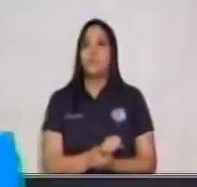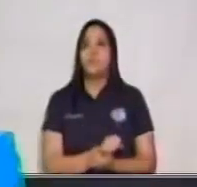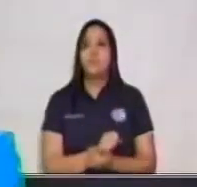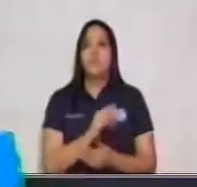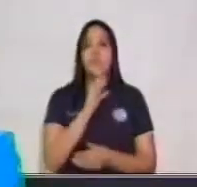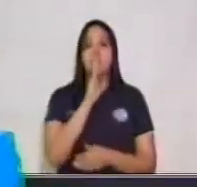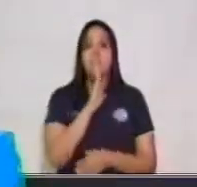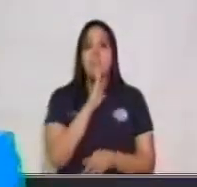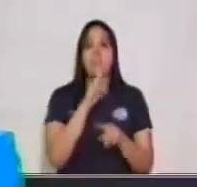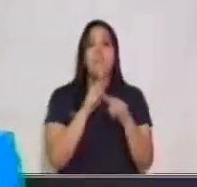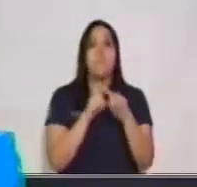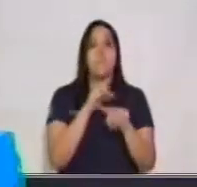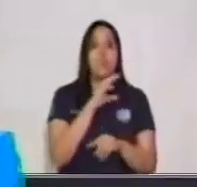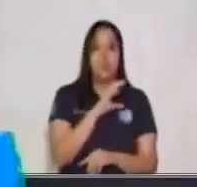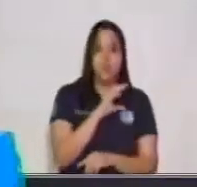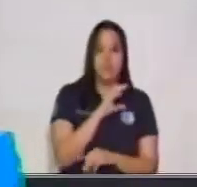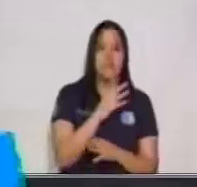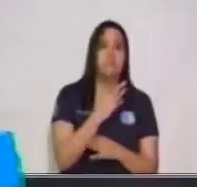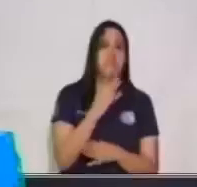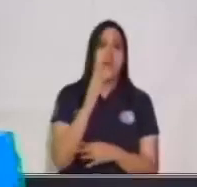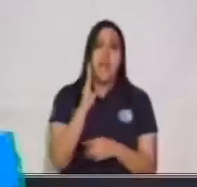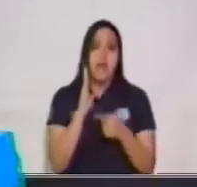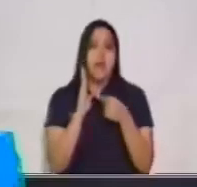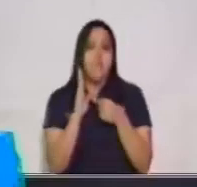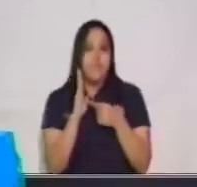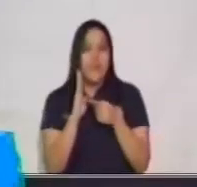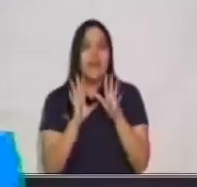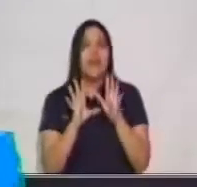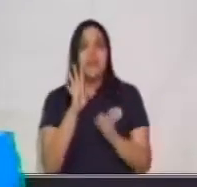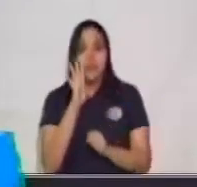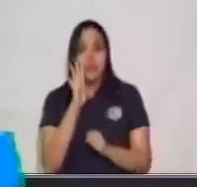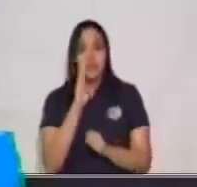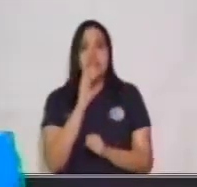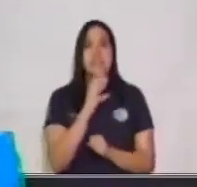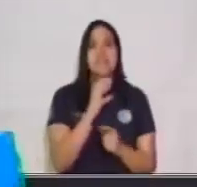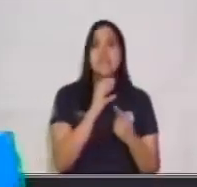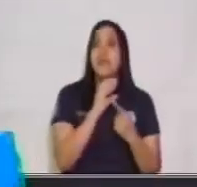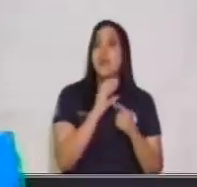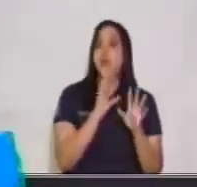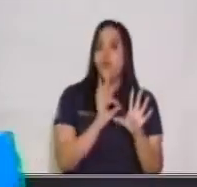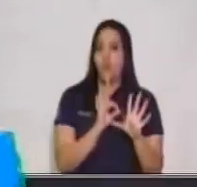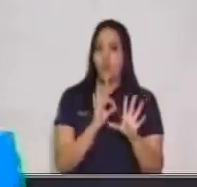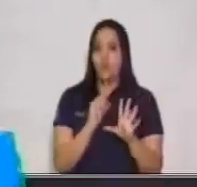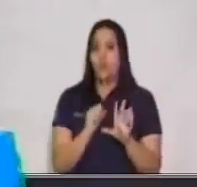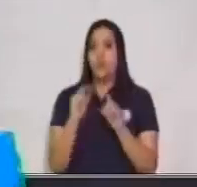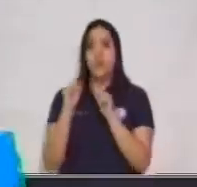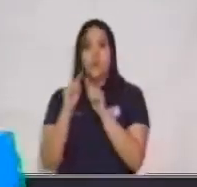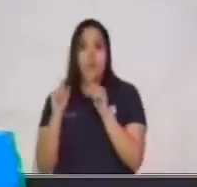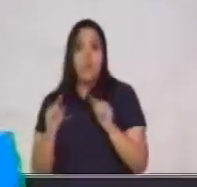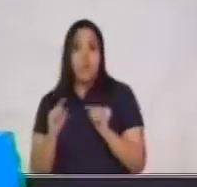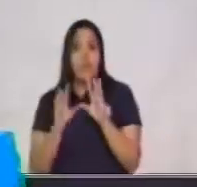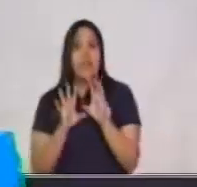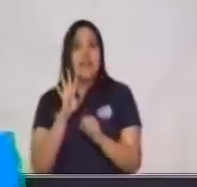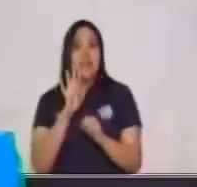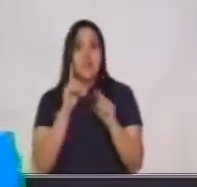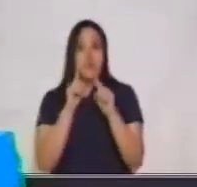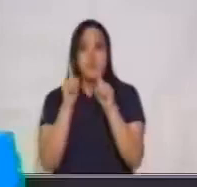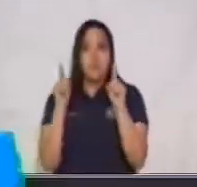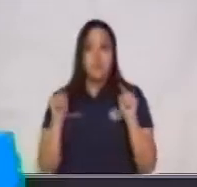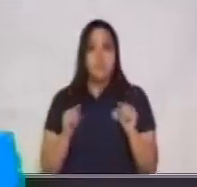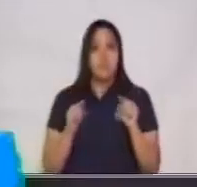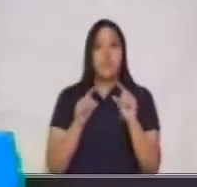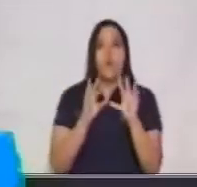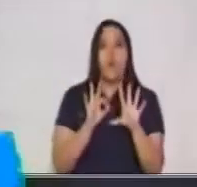B por C. B tiene el valor de 14 y C, 8. Entonces ahora tenemos